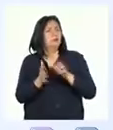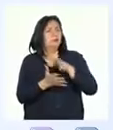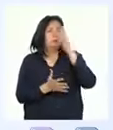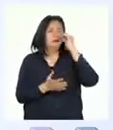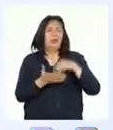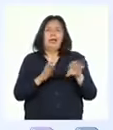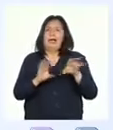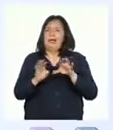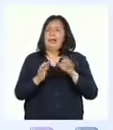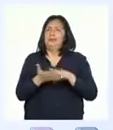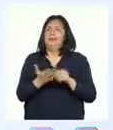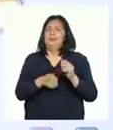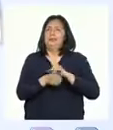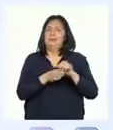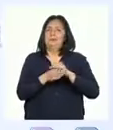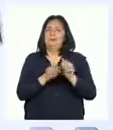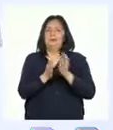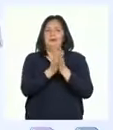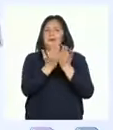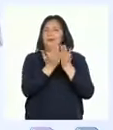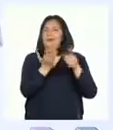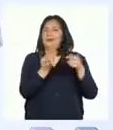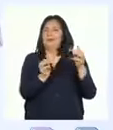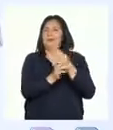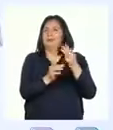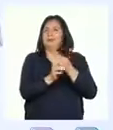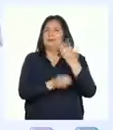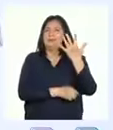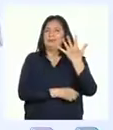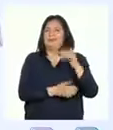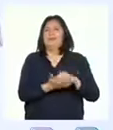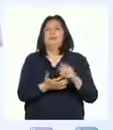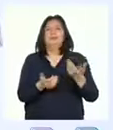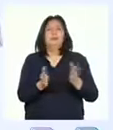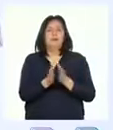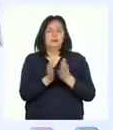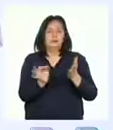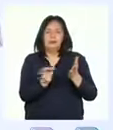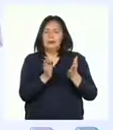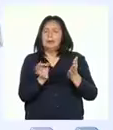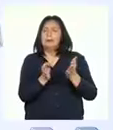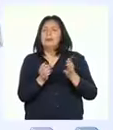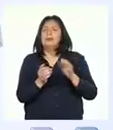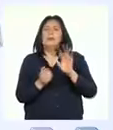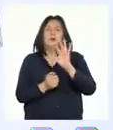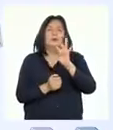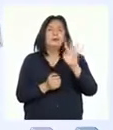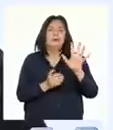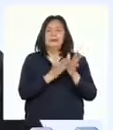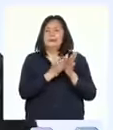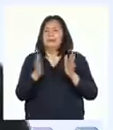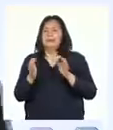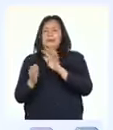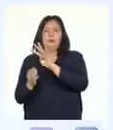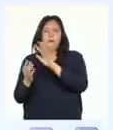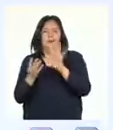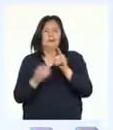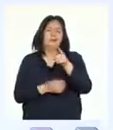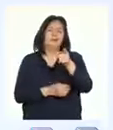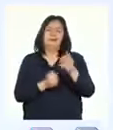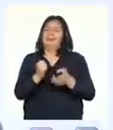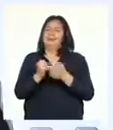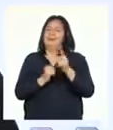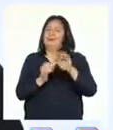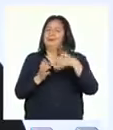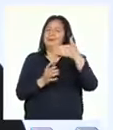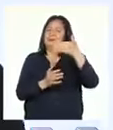las actividades propuestas en el cuaderno de trabajo Matemática 5 de las páginas 43 a la 49. Seguramente